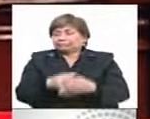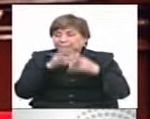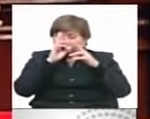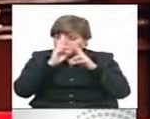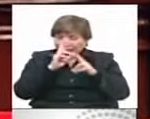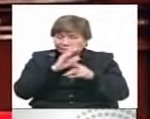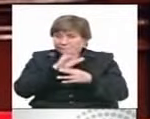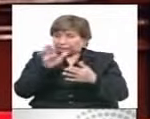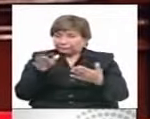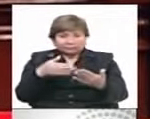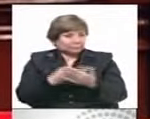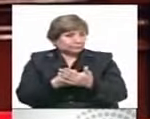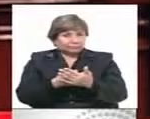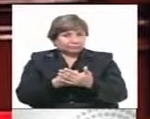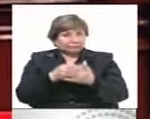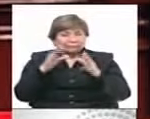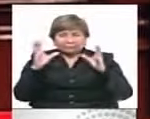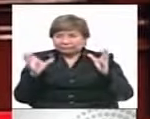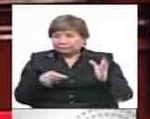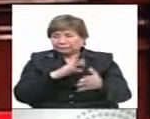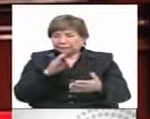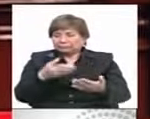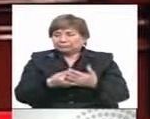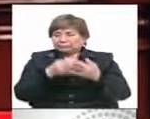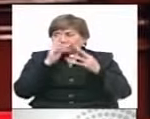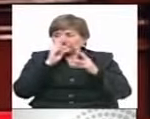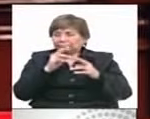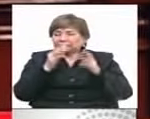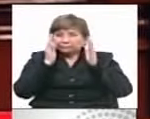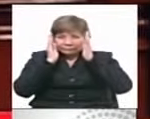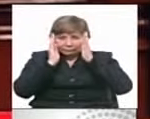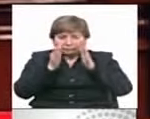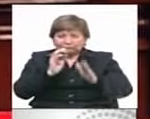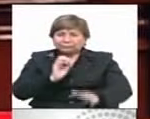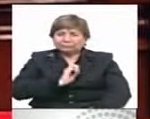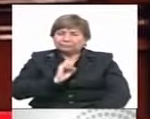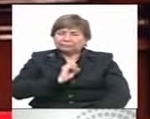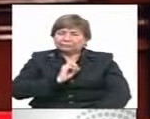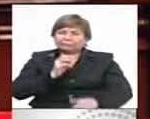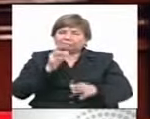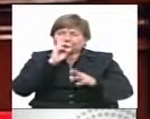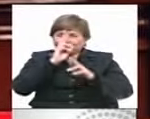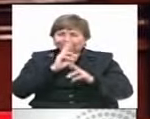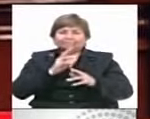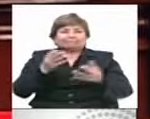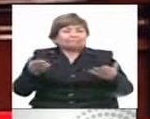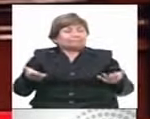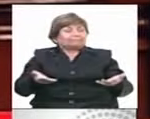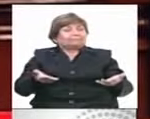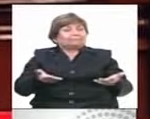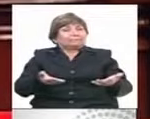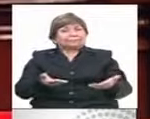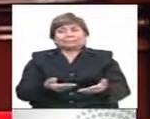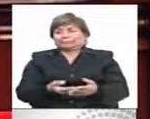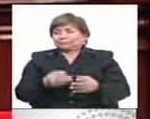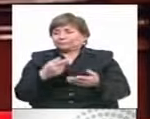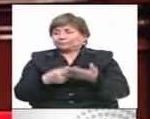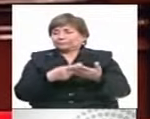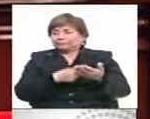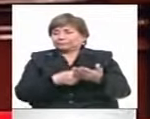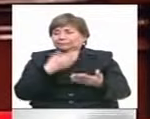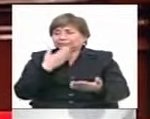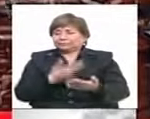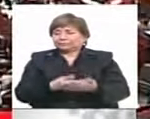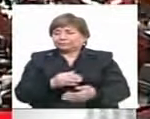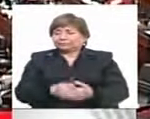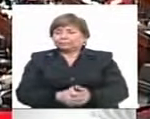de todos, no solamente de ustedes, de todos, nos conducimos con respeto y continuamos este debate, por favor. Gracias.